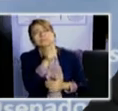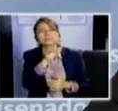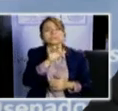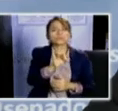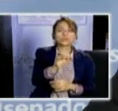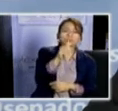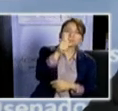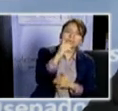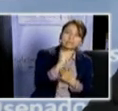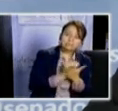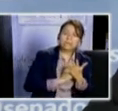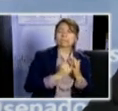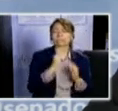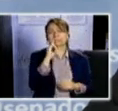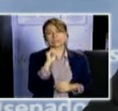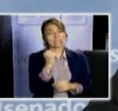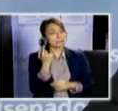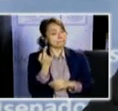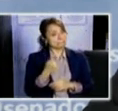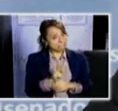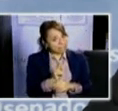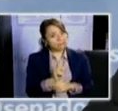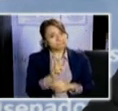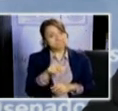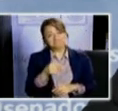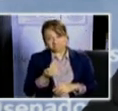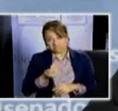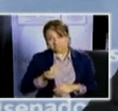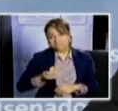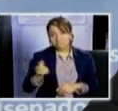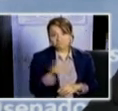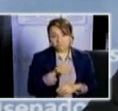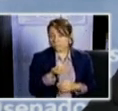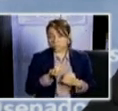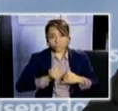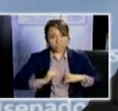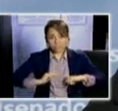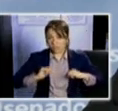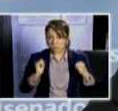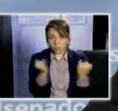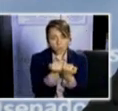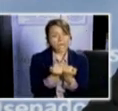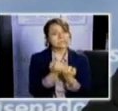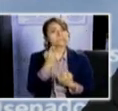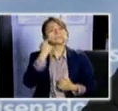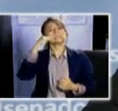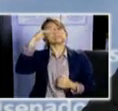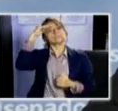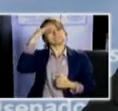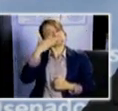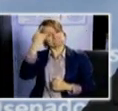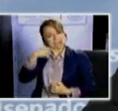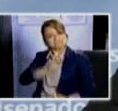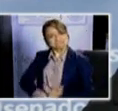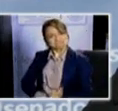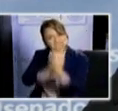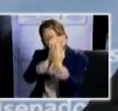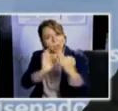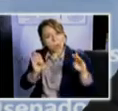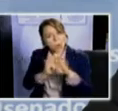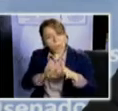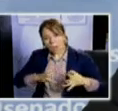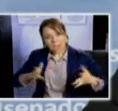tenemos que hacer frente a los desafíos de los vaivenes meteorológicos, de nuestra capacidad de adaptación,